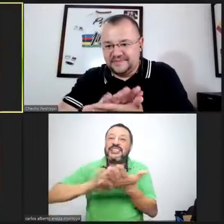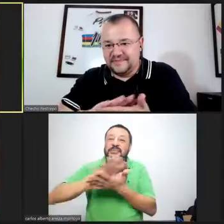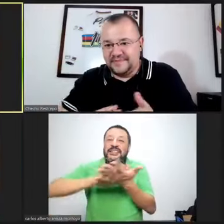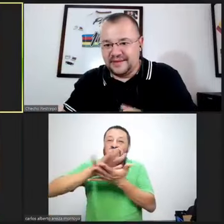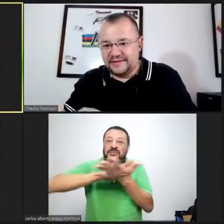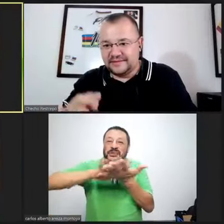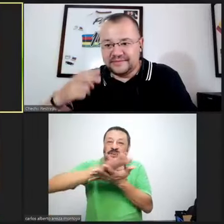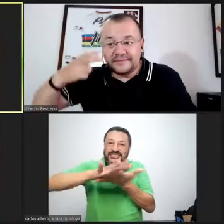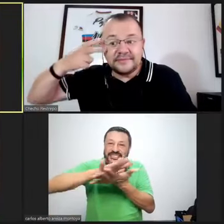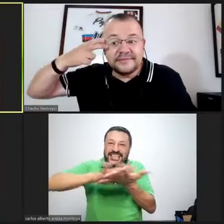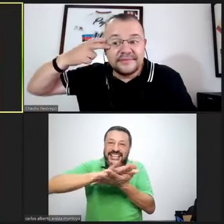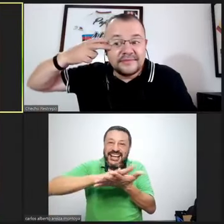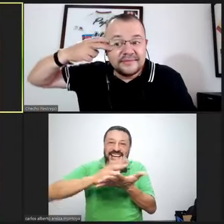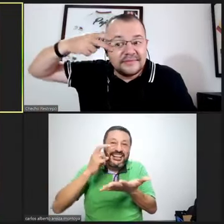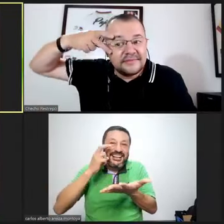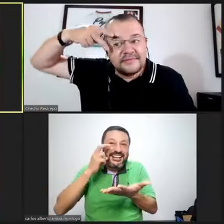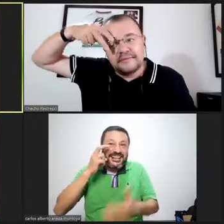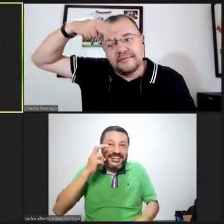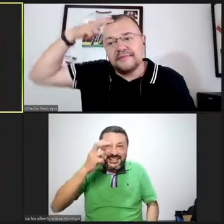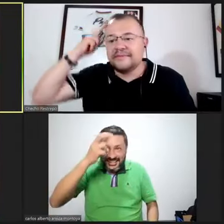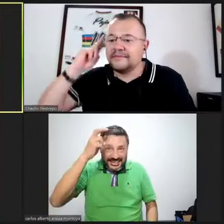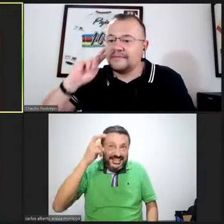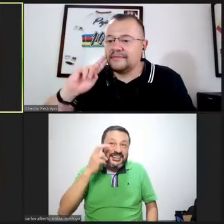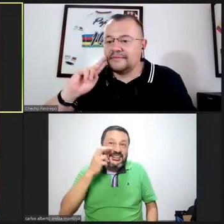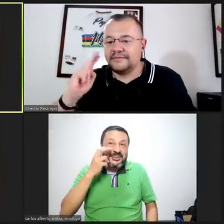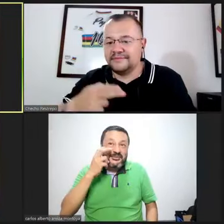Ay, no, está muy lindo.